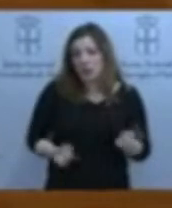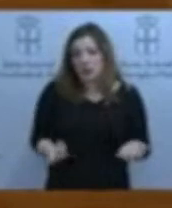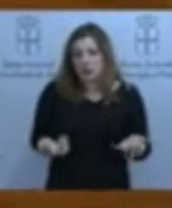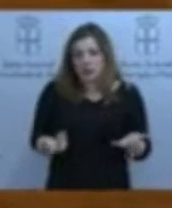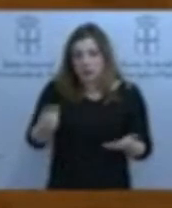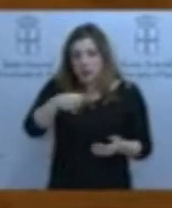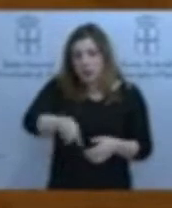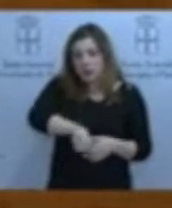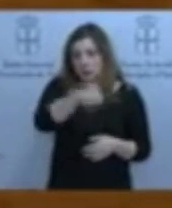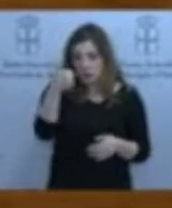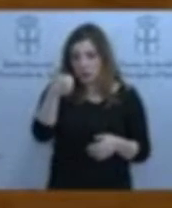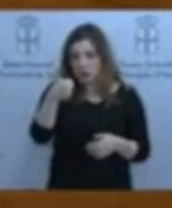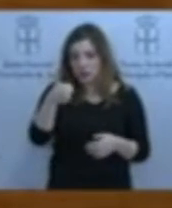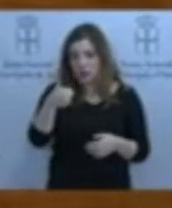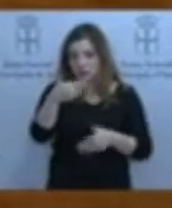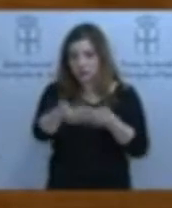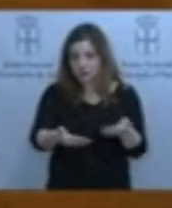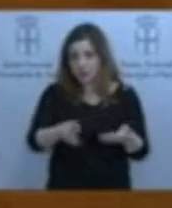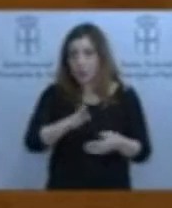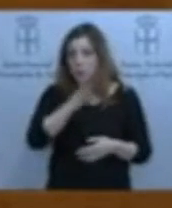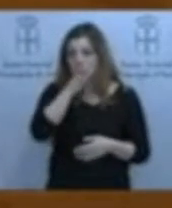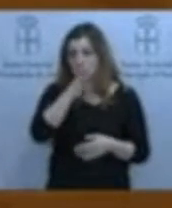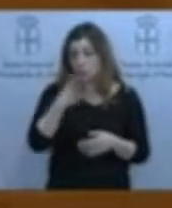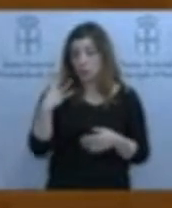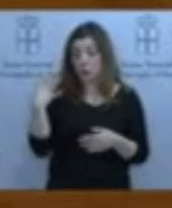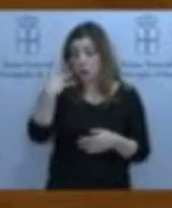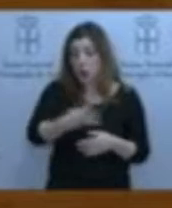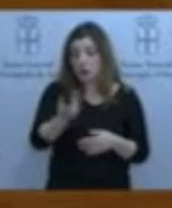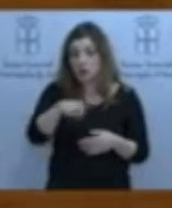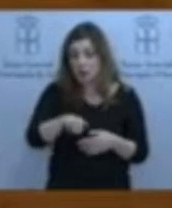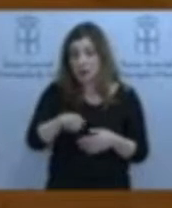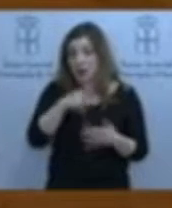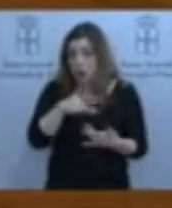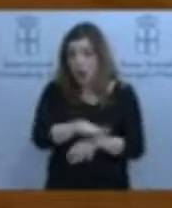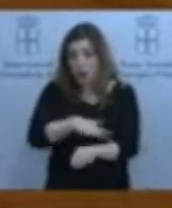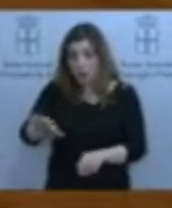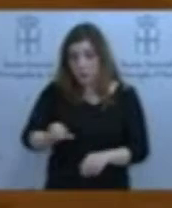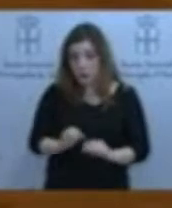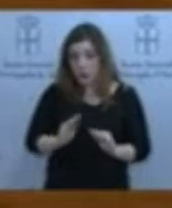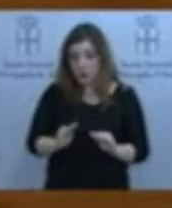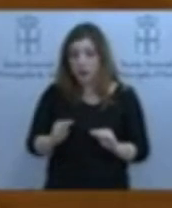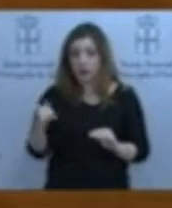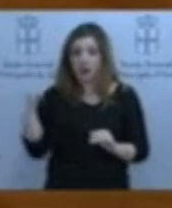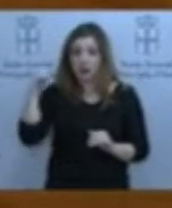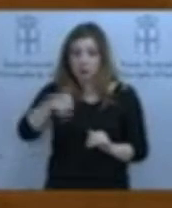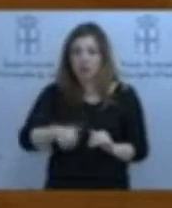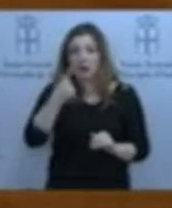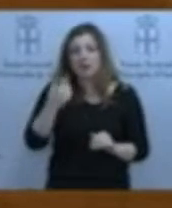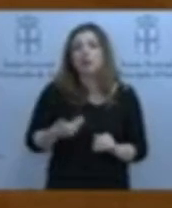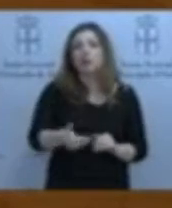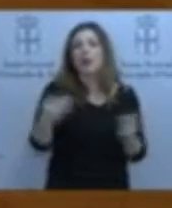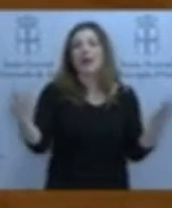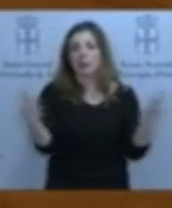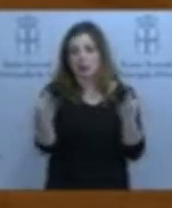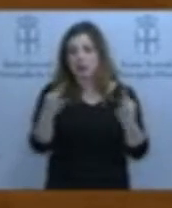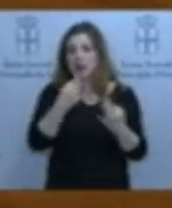aprobaron y sacaron adelante en estos 4 años y lo que llevan ahora en funciones de gobierno, veremos a ver lo que nos depara el futuro.